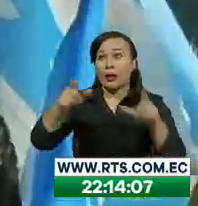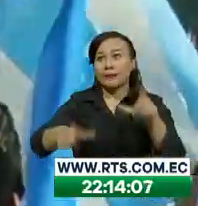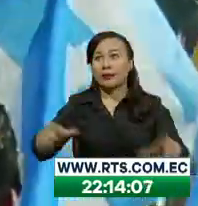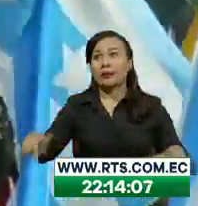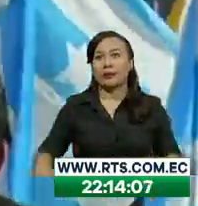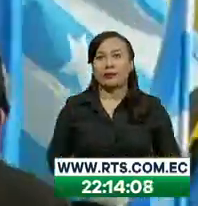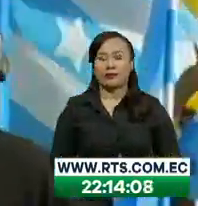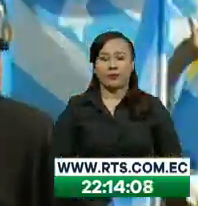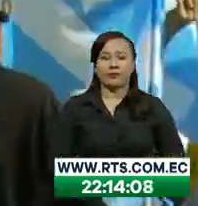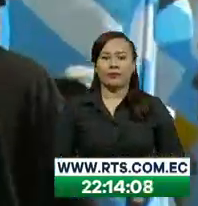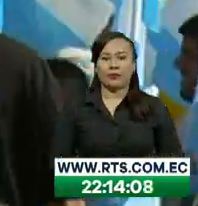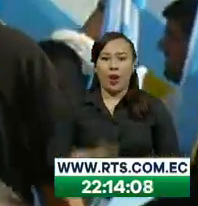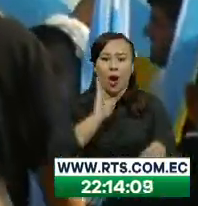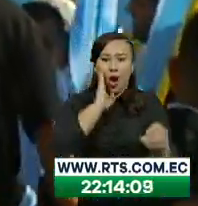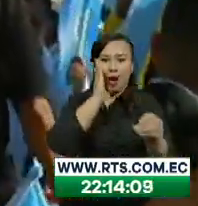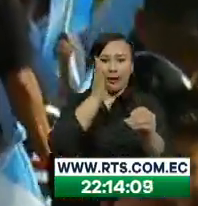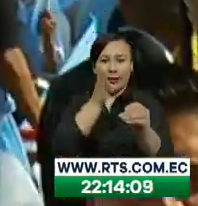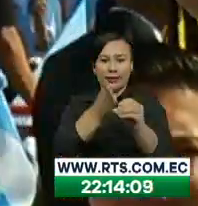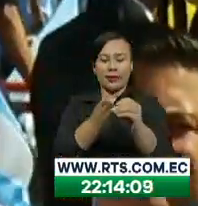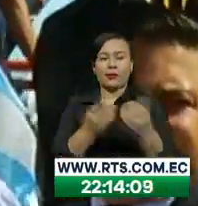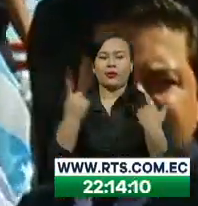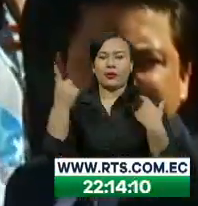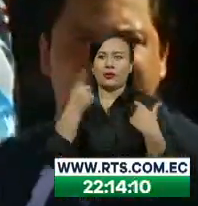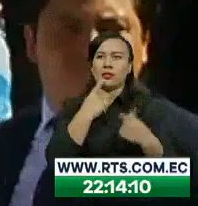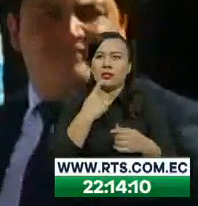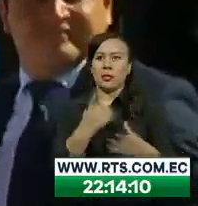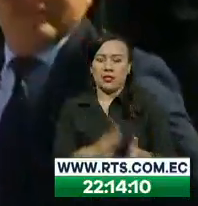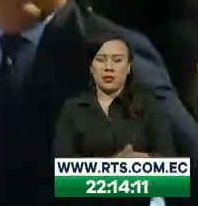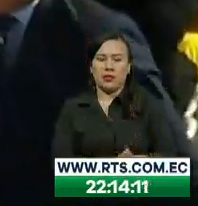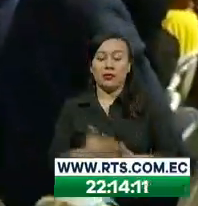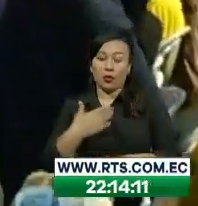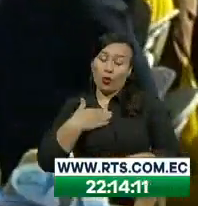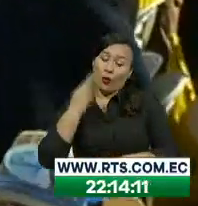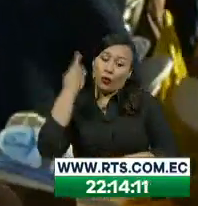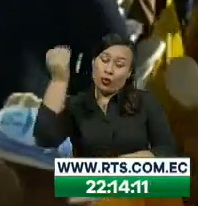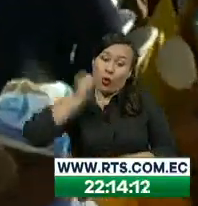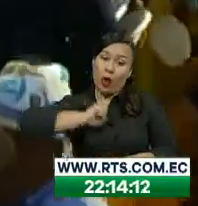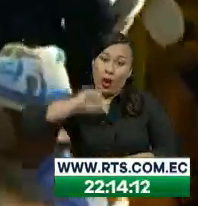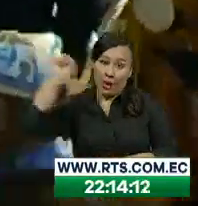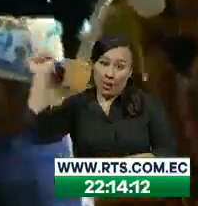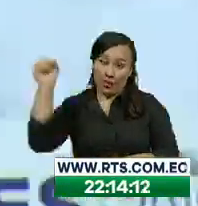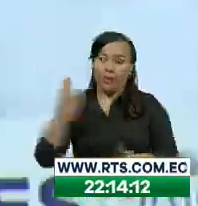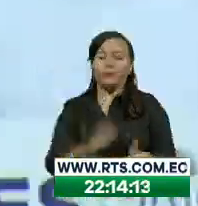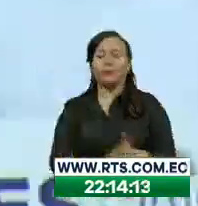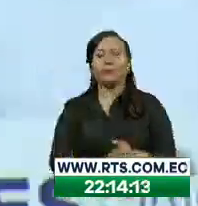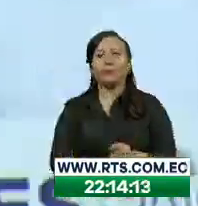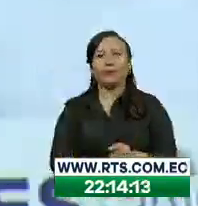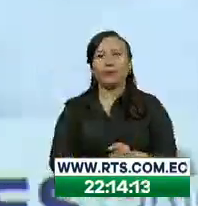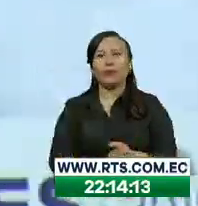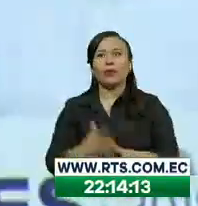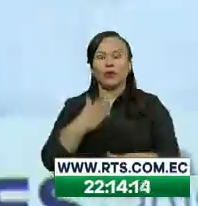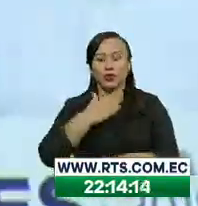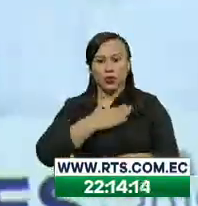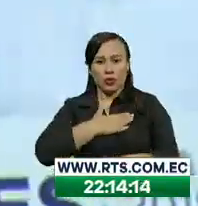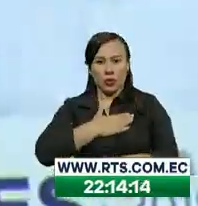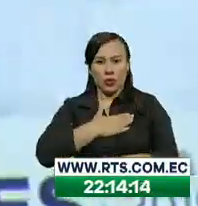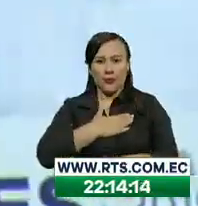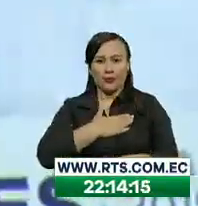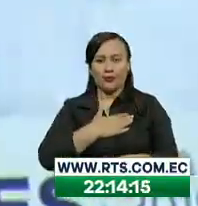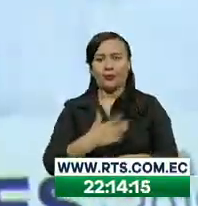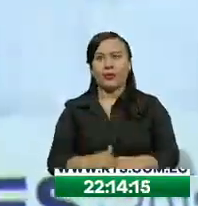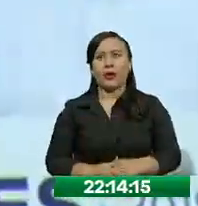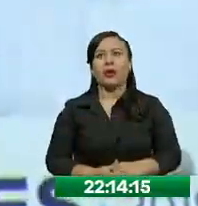Aquí mencionó los objetivos que se ejecutarán en caso de ser el prefecto y además anunció: haré lo que